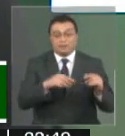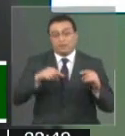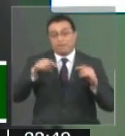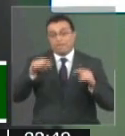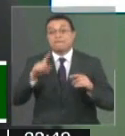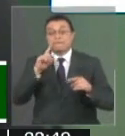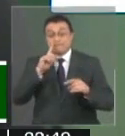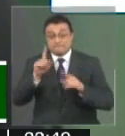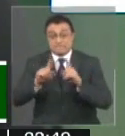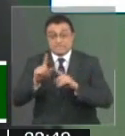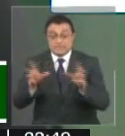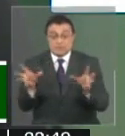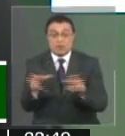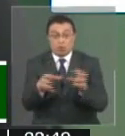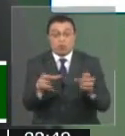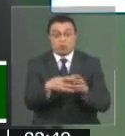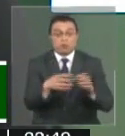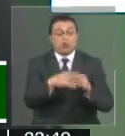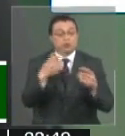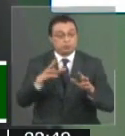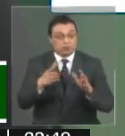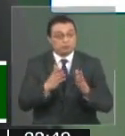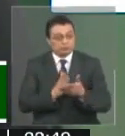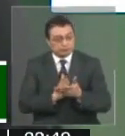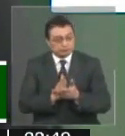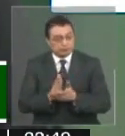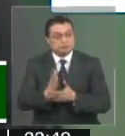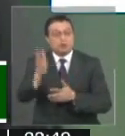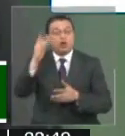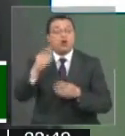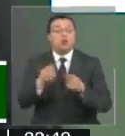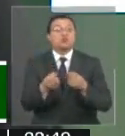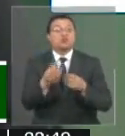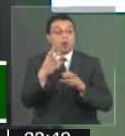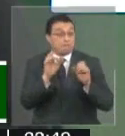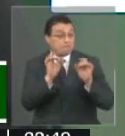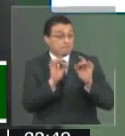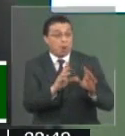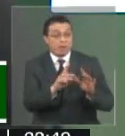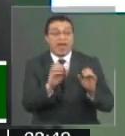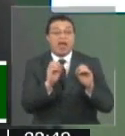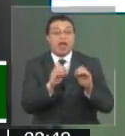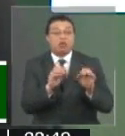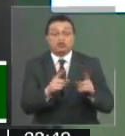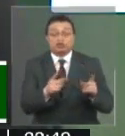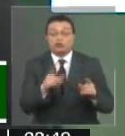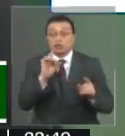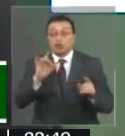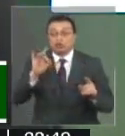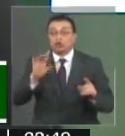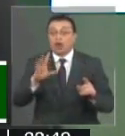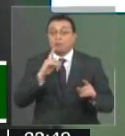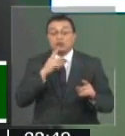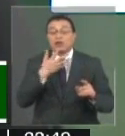Hay agrupación down que están empezando su propia educación. Y cuando hablo de educación no hablo